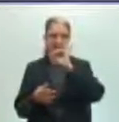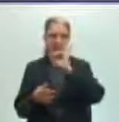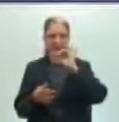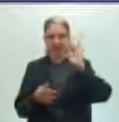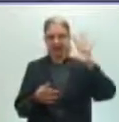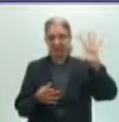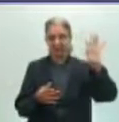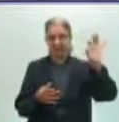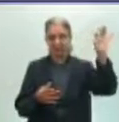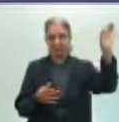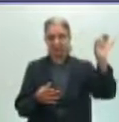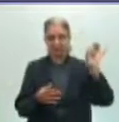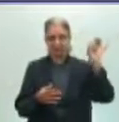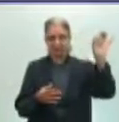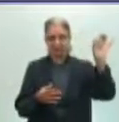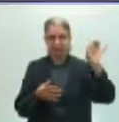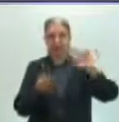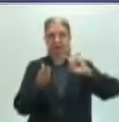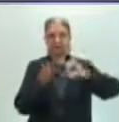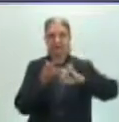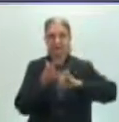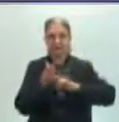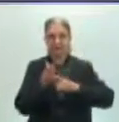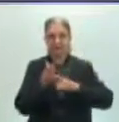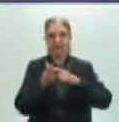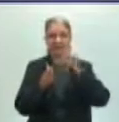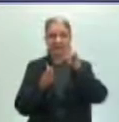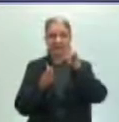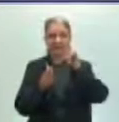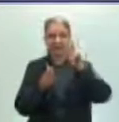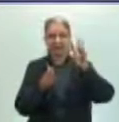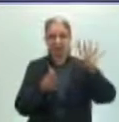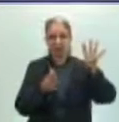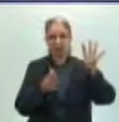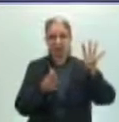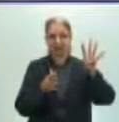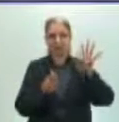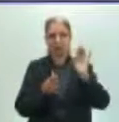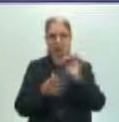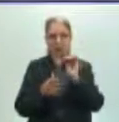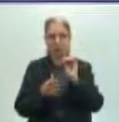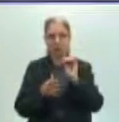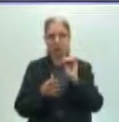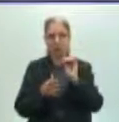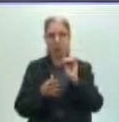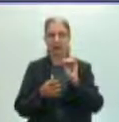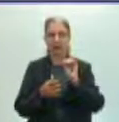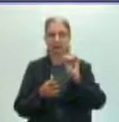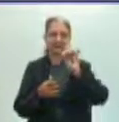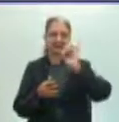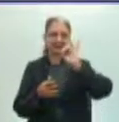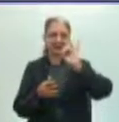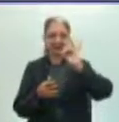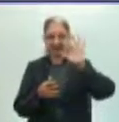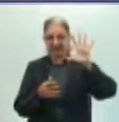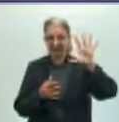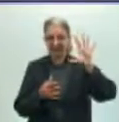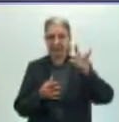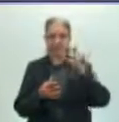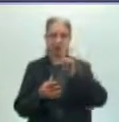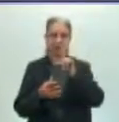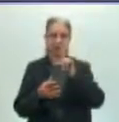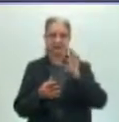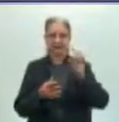expresarlo como la relación entre 75 y el 100%. Efectuar los